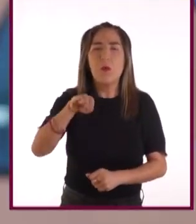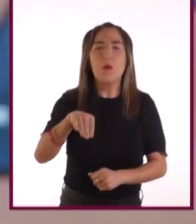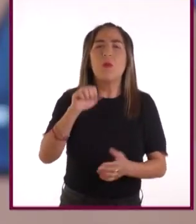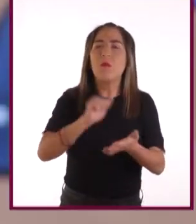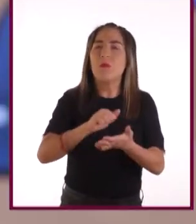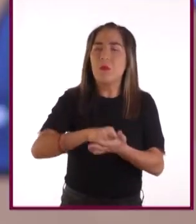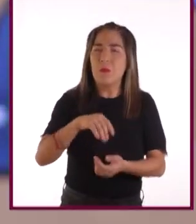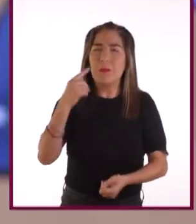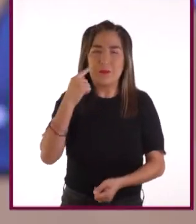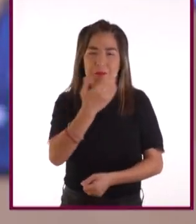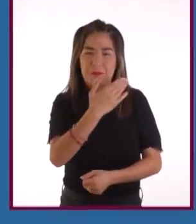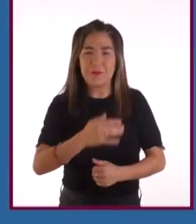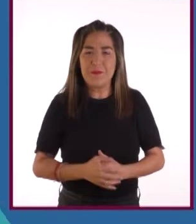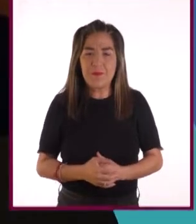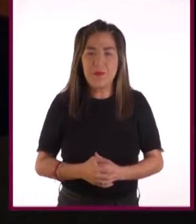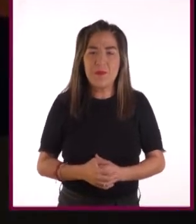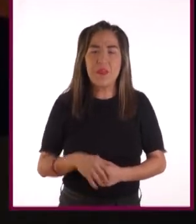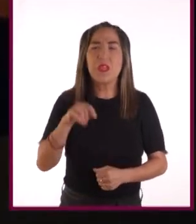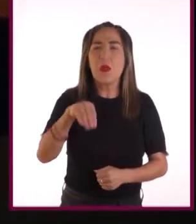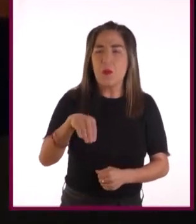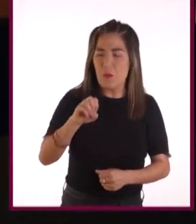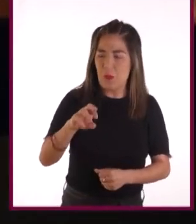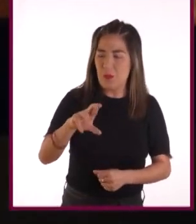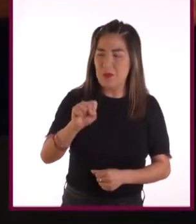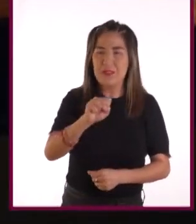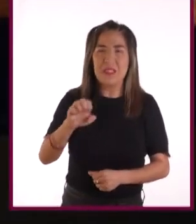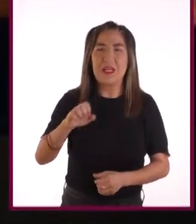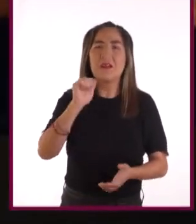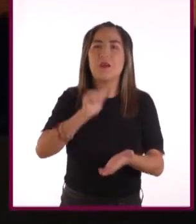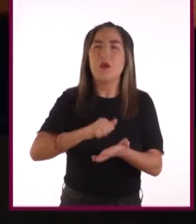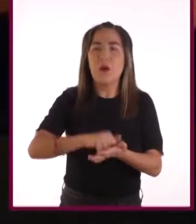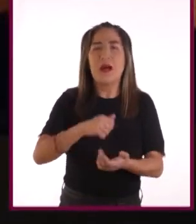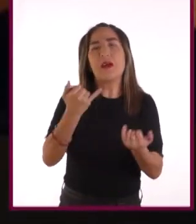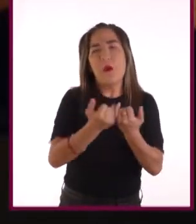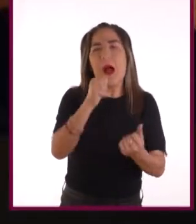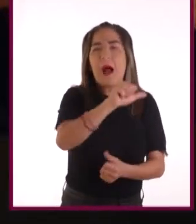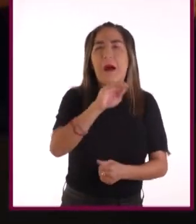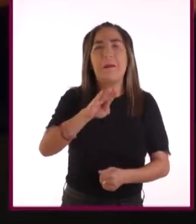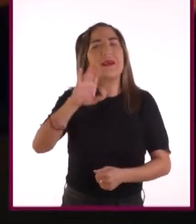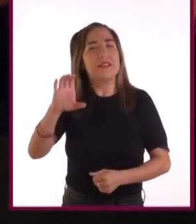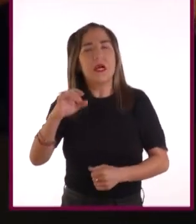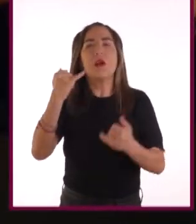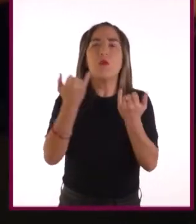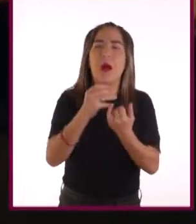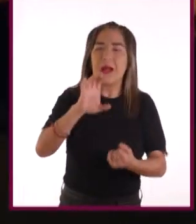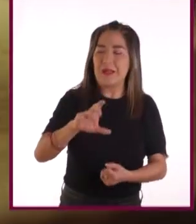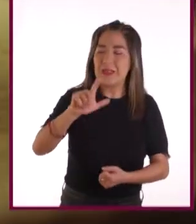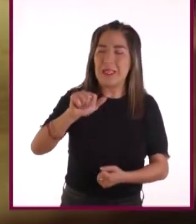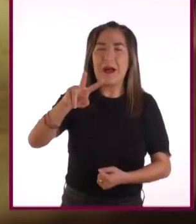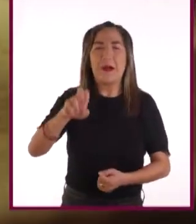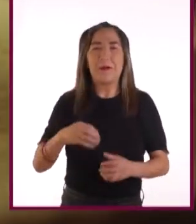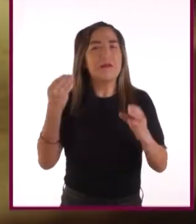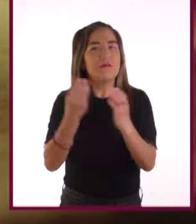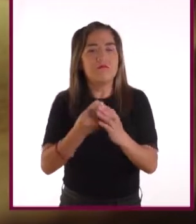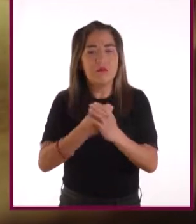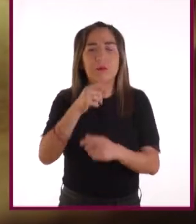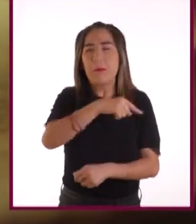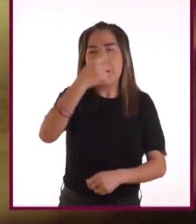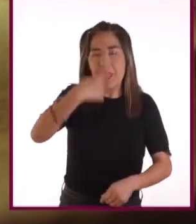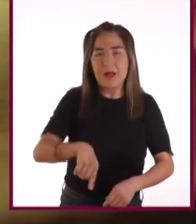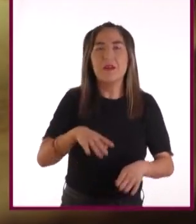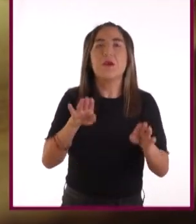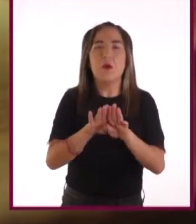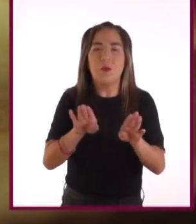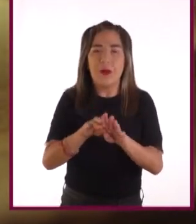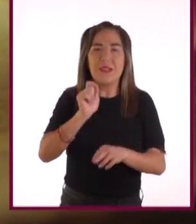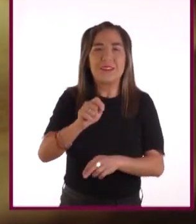vayamos a ver la siguiente cápsula. El código Morse, también conocido como alfabeto o clave Morse, fue creado para darle vida